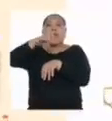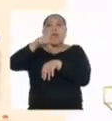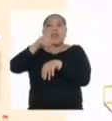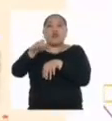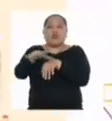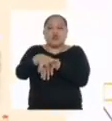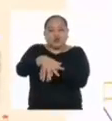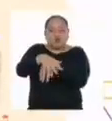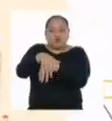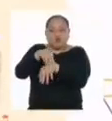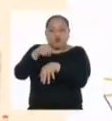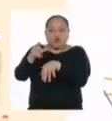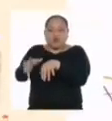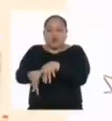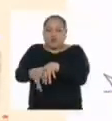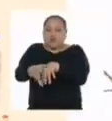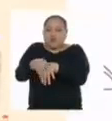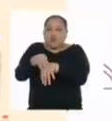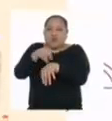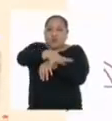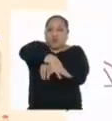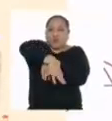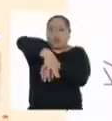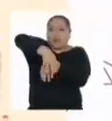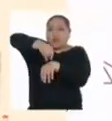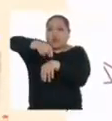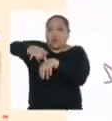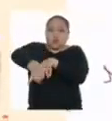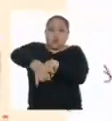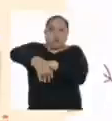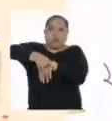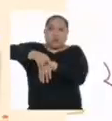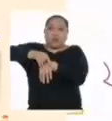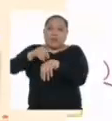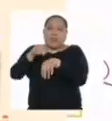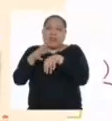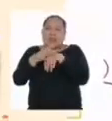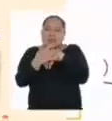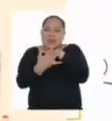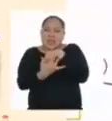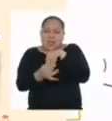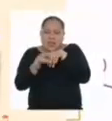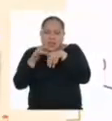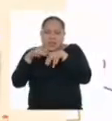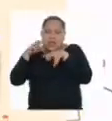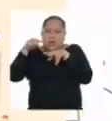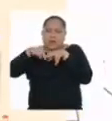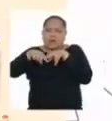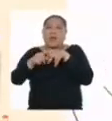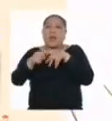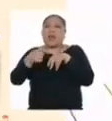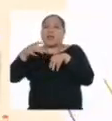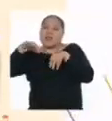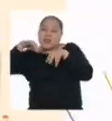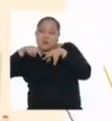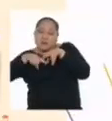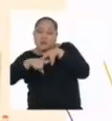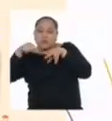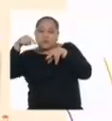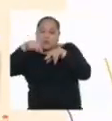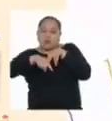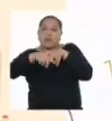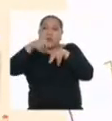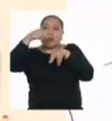prolongación microscópica de la epidermis de la raíz y sus paredes son tan delgadas que permiten el paso de las